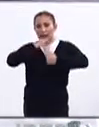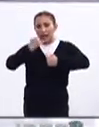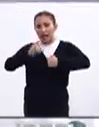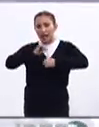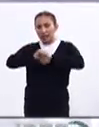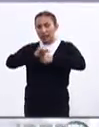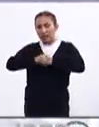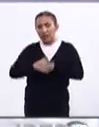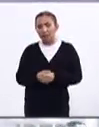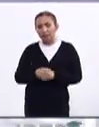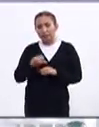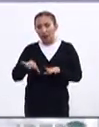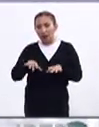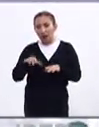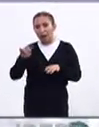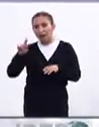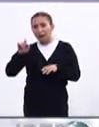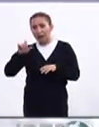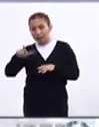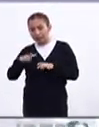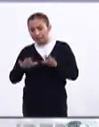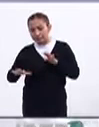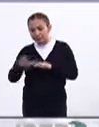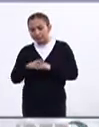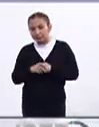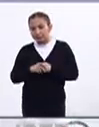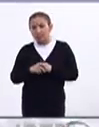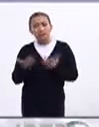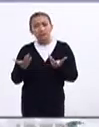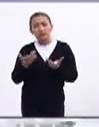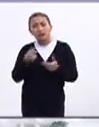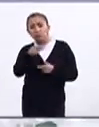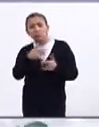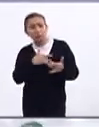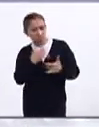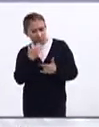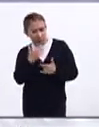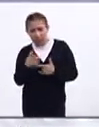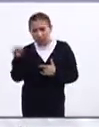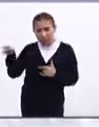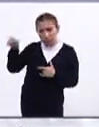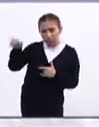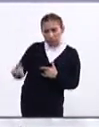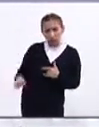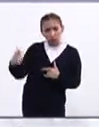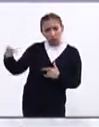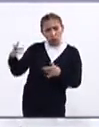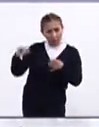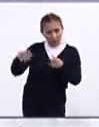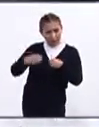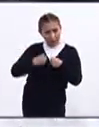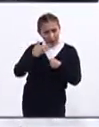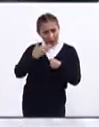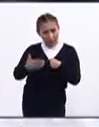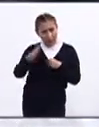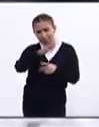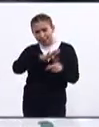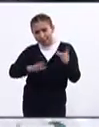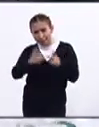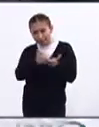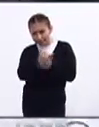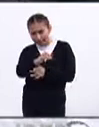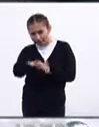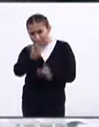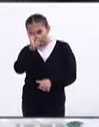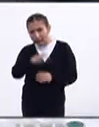y Argentina austral, ¿qué tanta satisfacción tenemos con nuestra calidad de vida en condiciones de